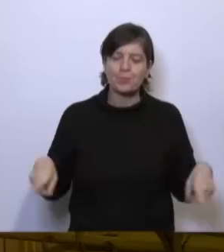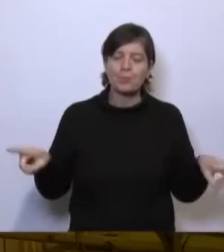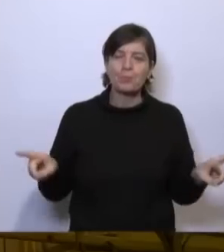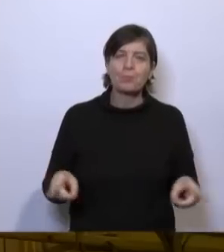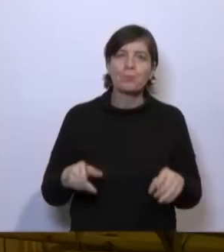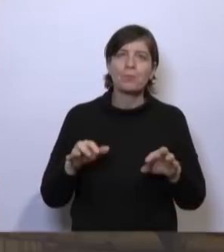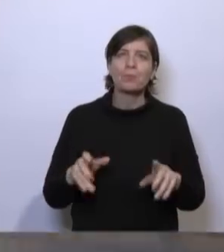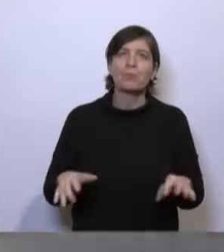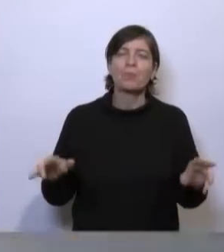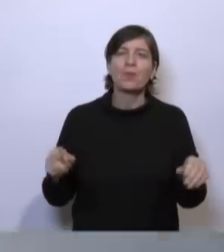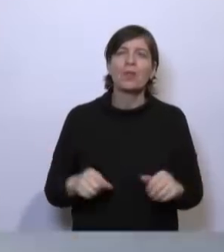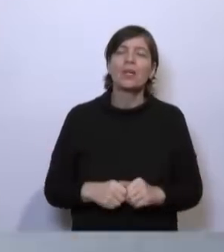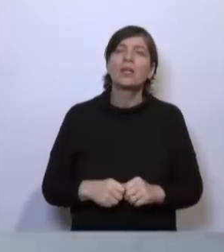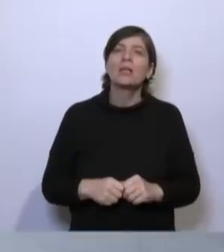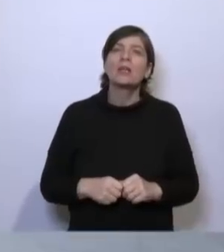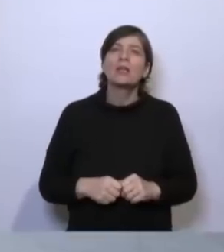verdad.